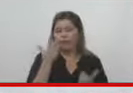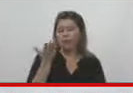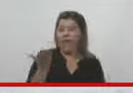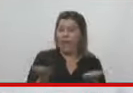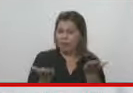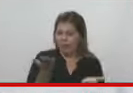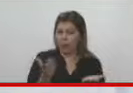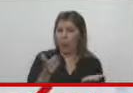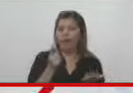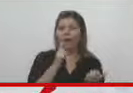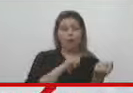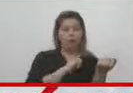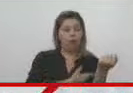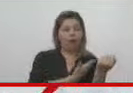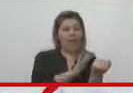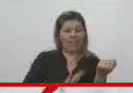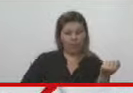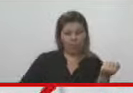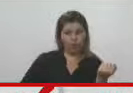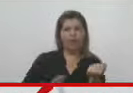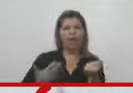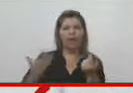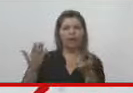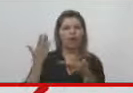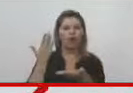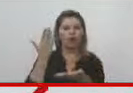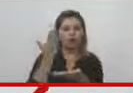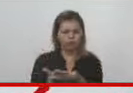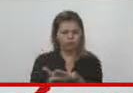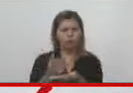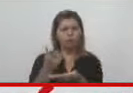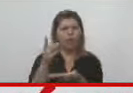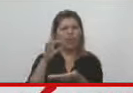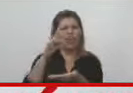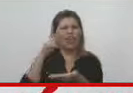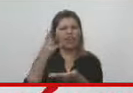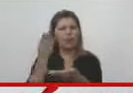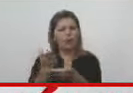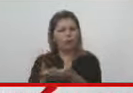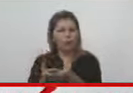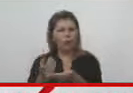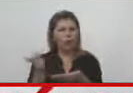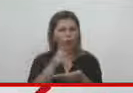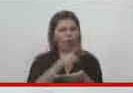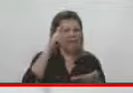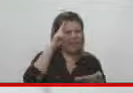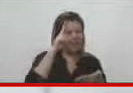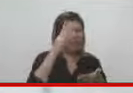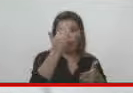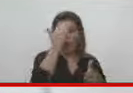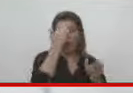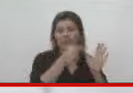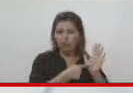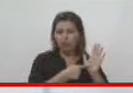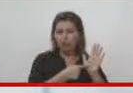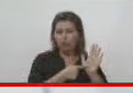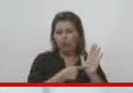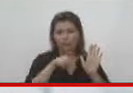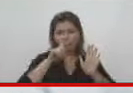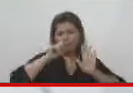Poder Ejecutivo estuvo de acuerdo con la norma constitucional, sido violadas todas,